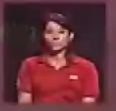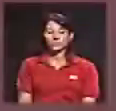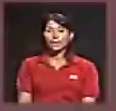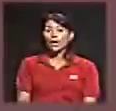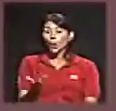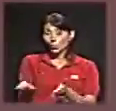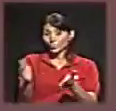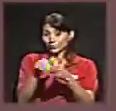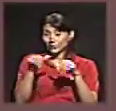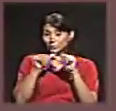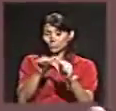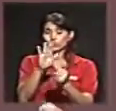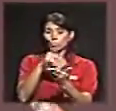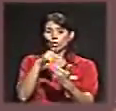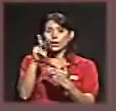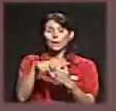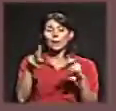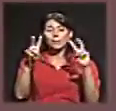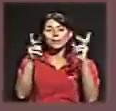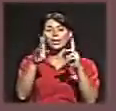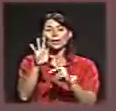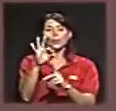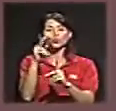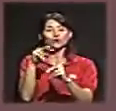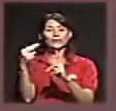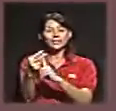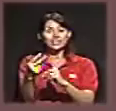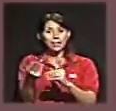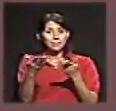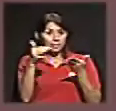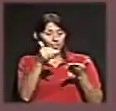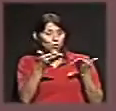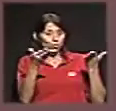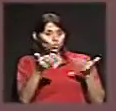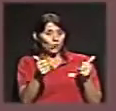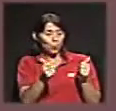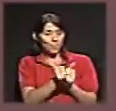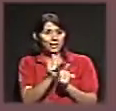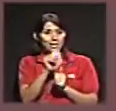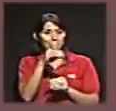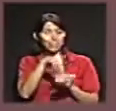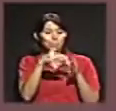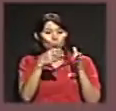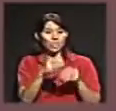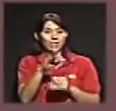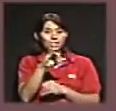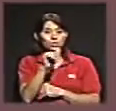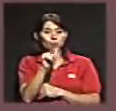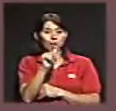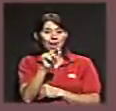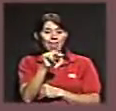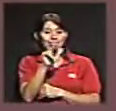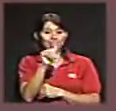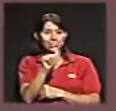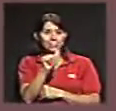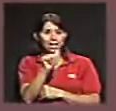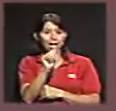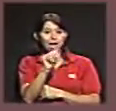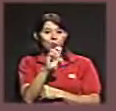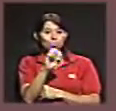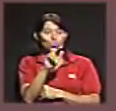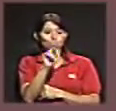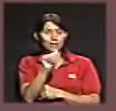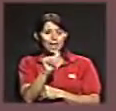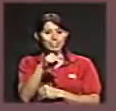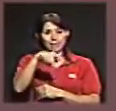Estamos de vuelta en su programa Puntos de Vista. Nos acompaña en esta ocasión la diputada Yolanda Acuña del Partido Acción Ciudadana y